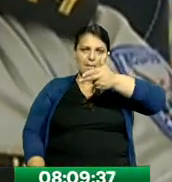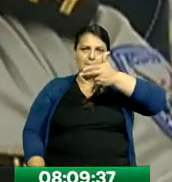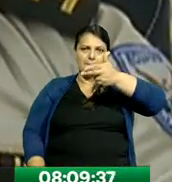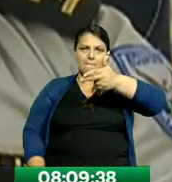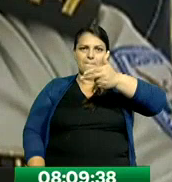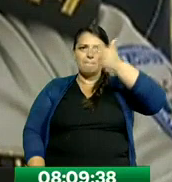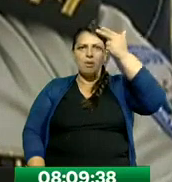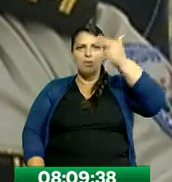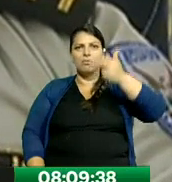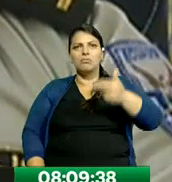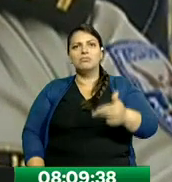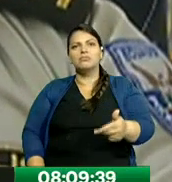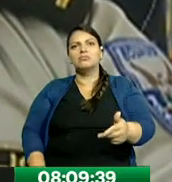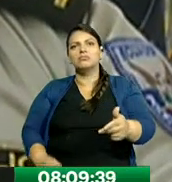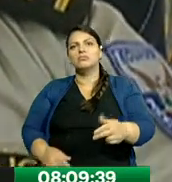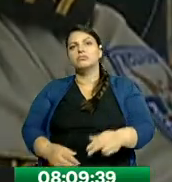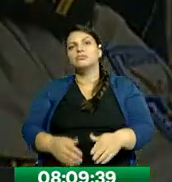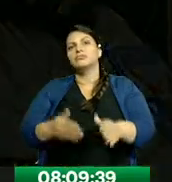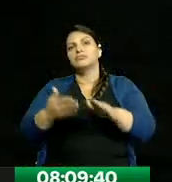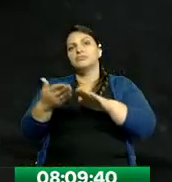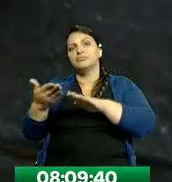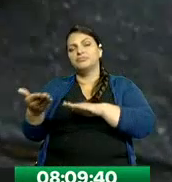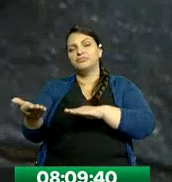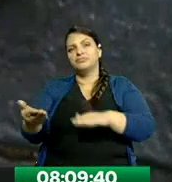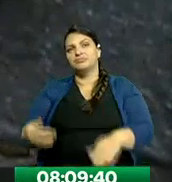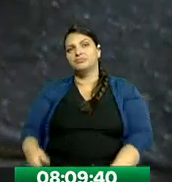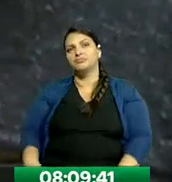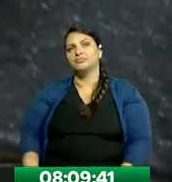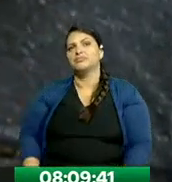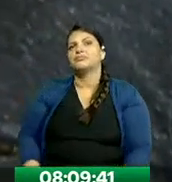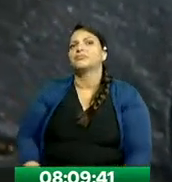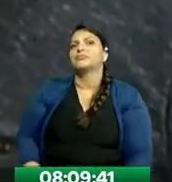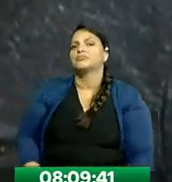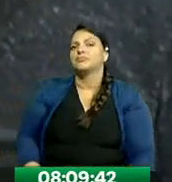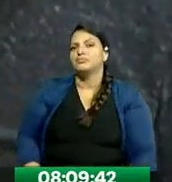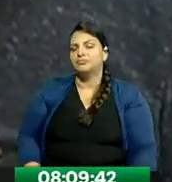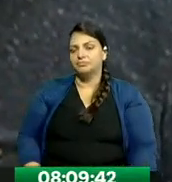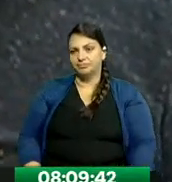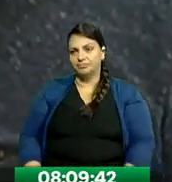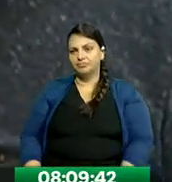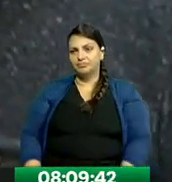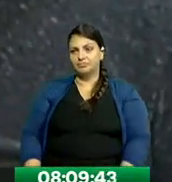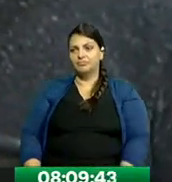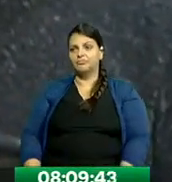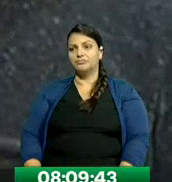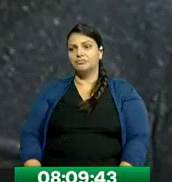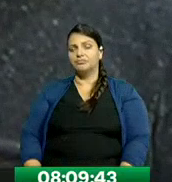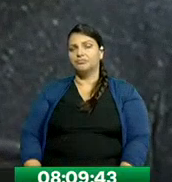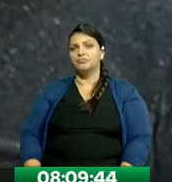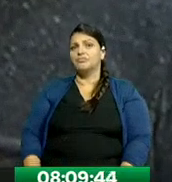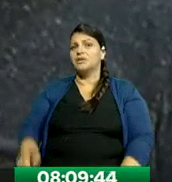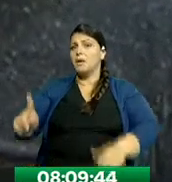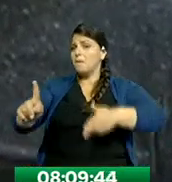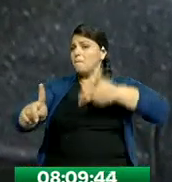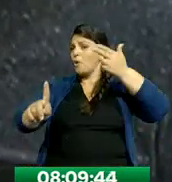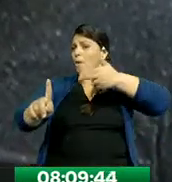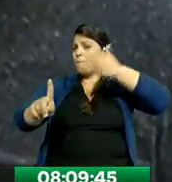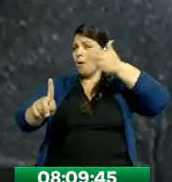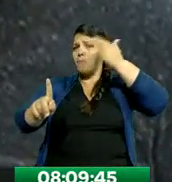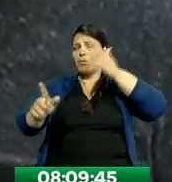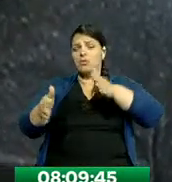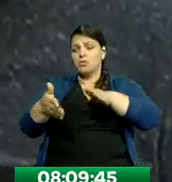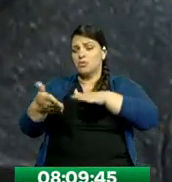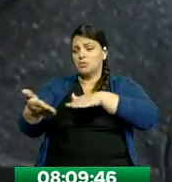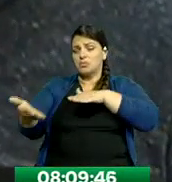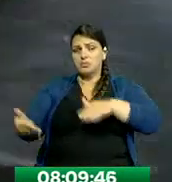le propicia algunos disparos, varios disparos. Pues normalmente siempre en este país matan a alguien, lo dejan en salir enseguida y espero